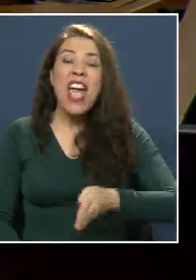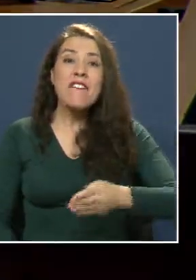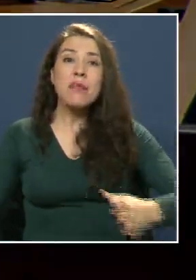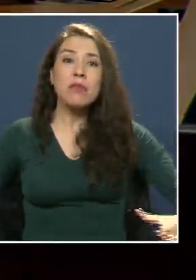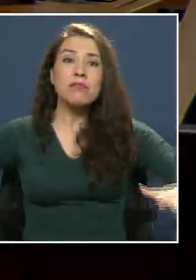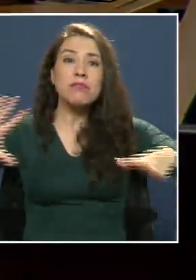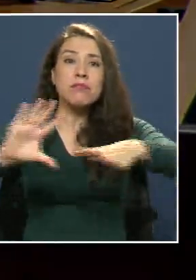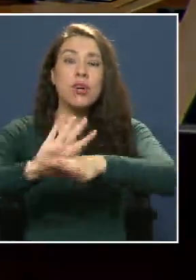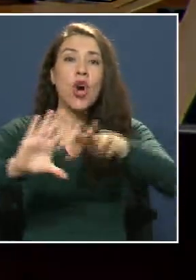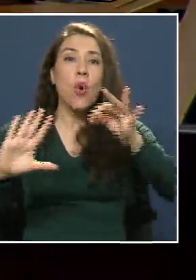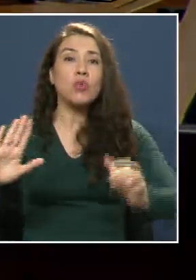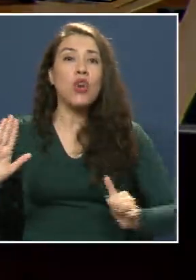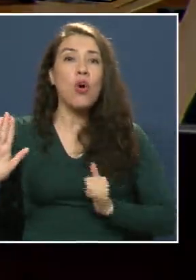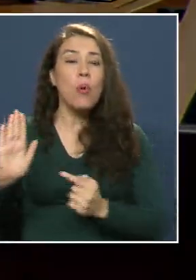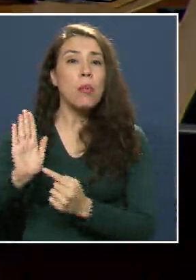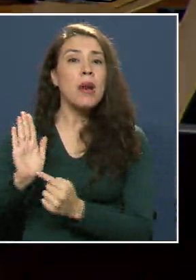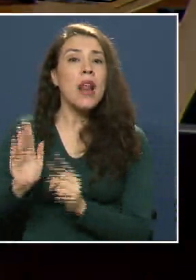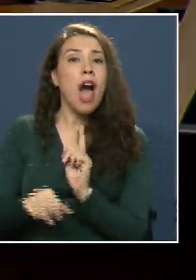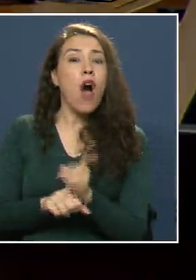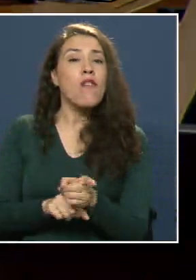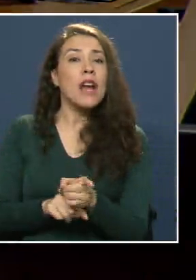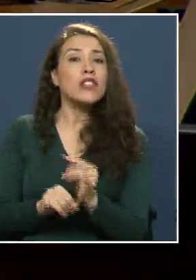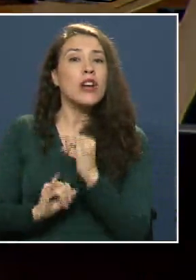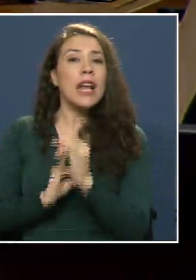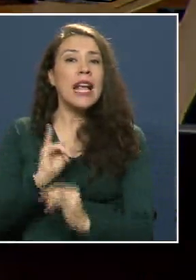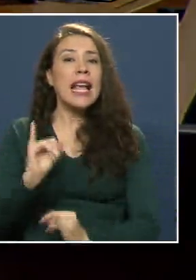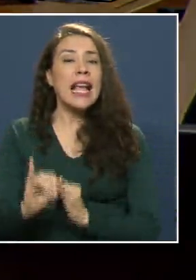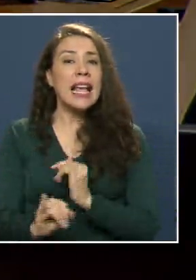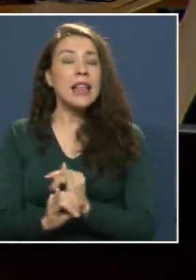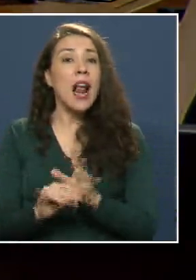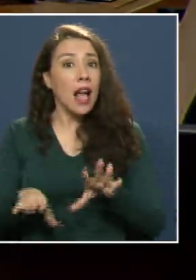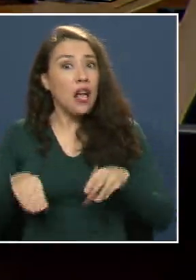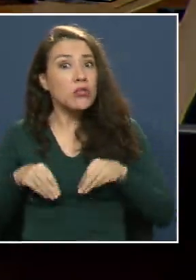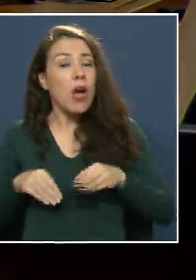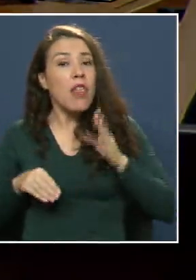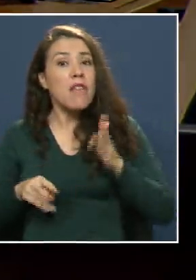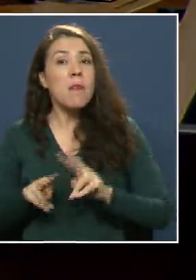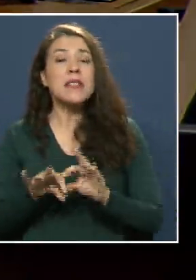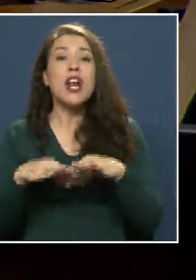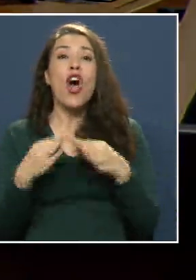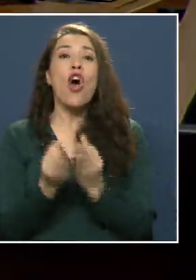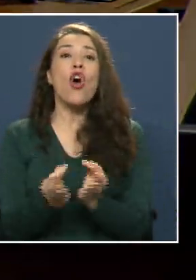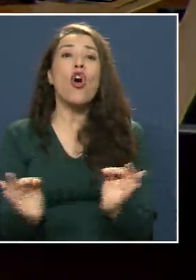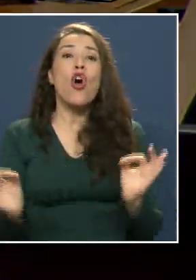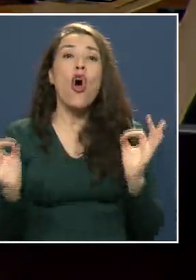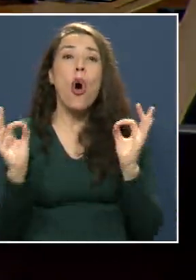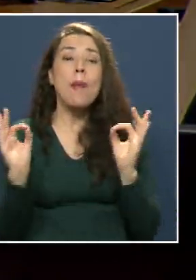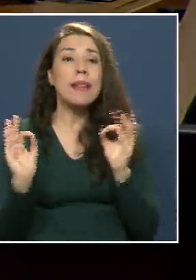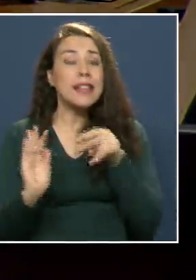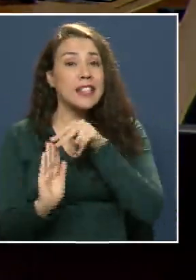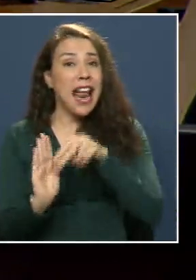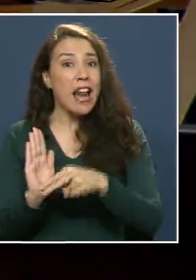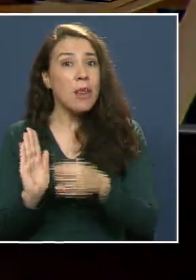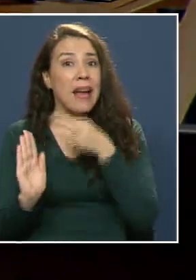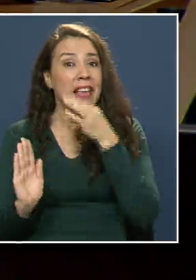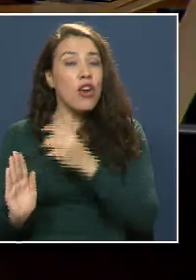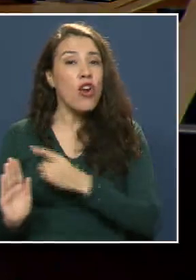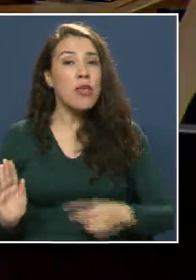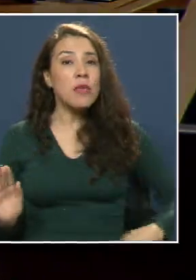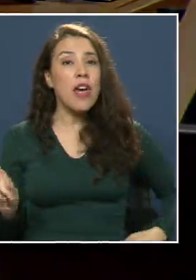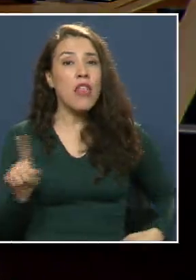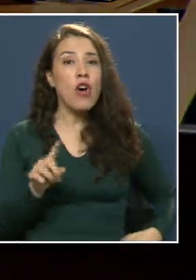coherencia. La obligación internacional la asumimos y tenemos que realizarla a plenitud. En consecuencia, la norma propuesta por el diputado